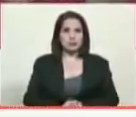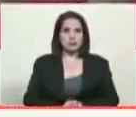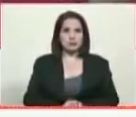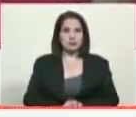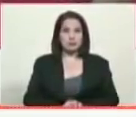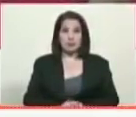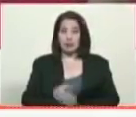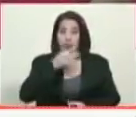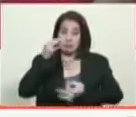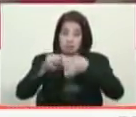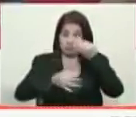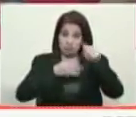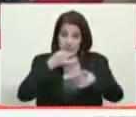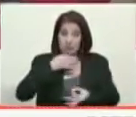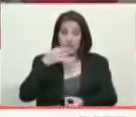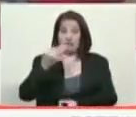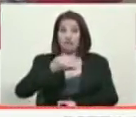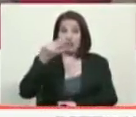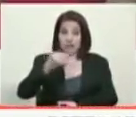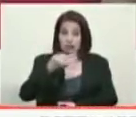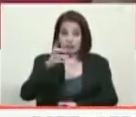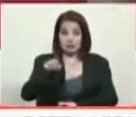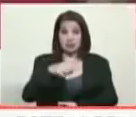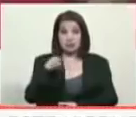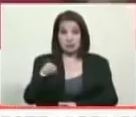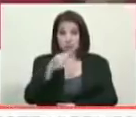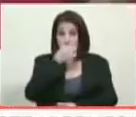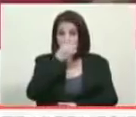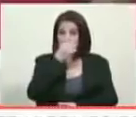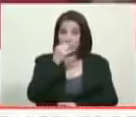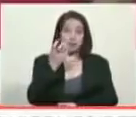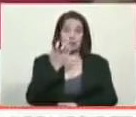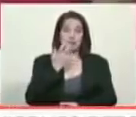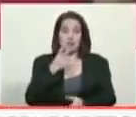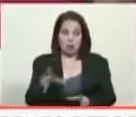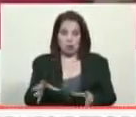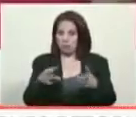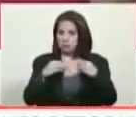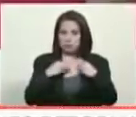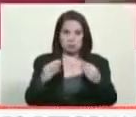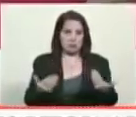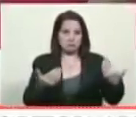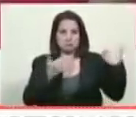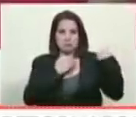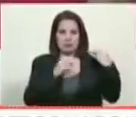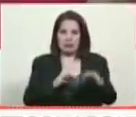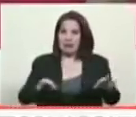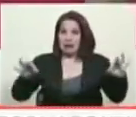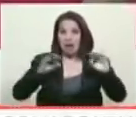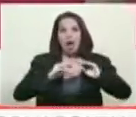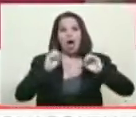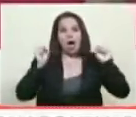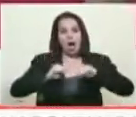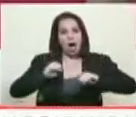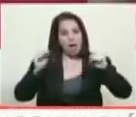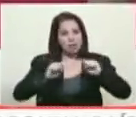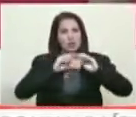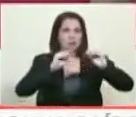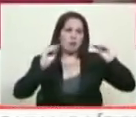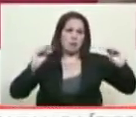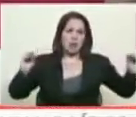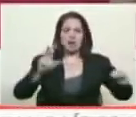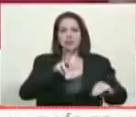Me explico, si eso es verdad, si él no hubiese tomado posesión, estarían llamando elecciones en 30